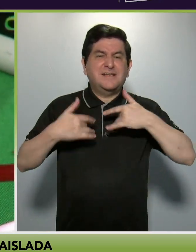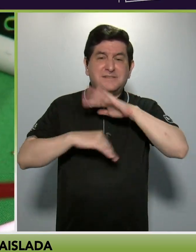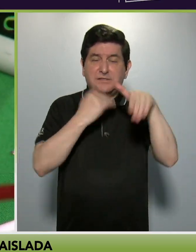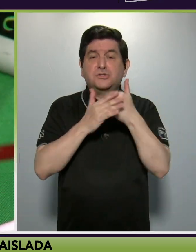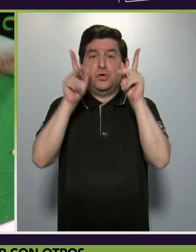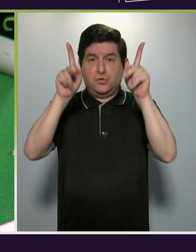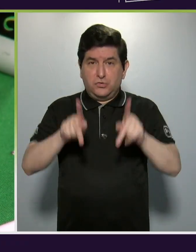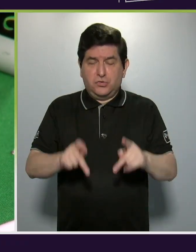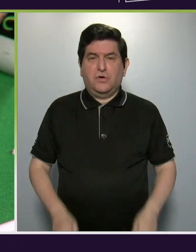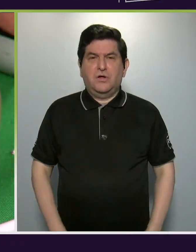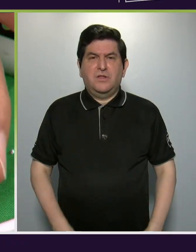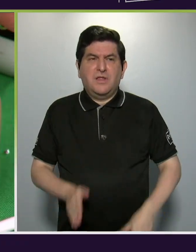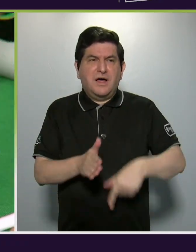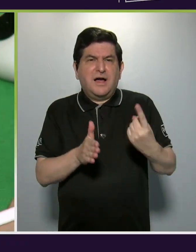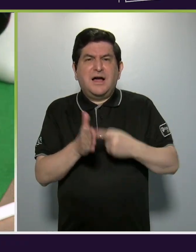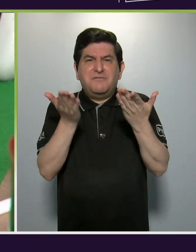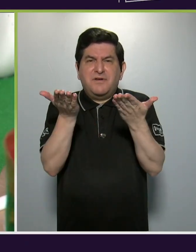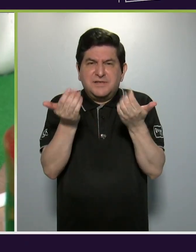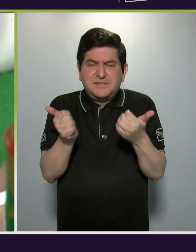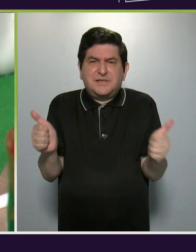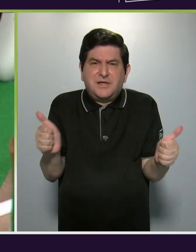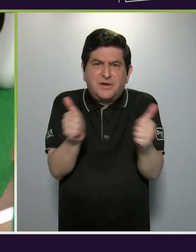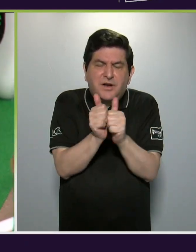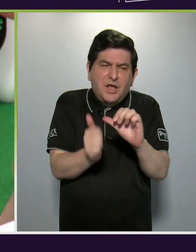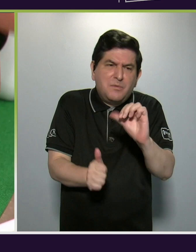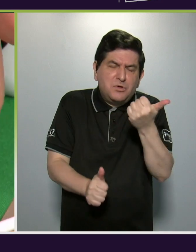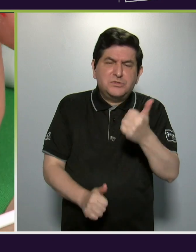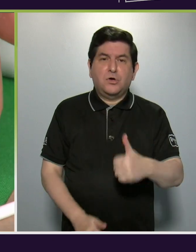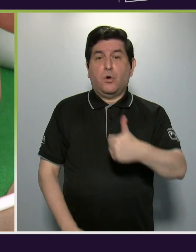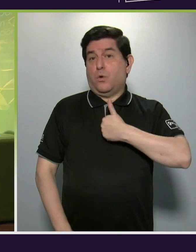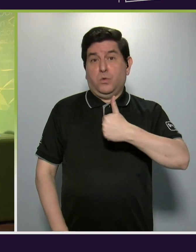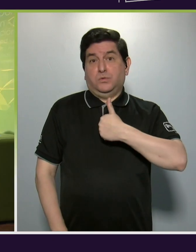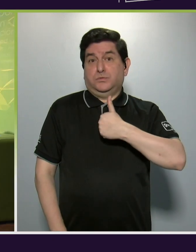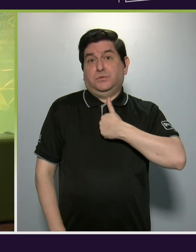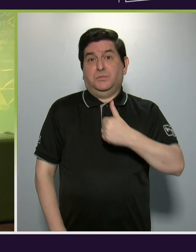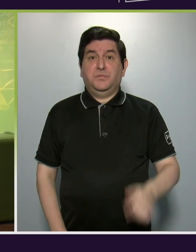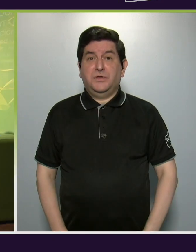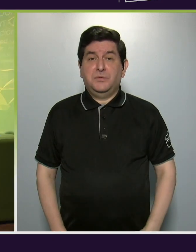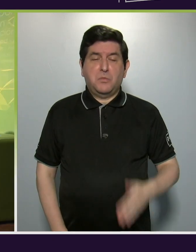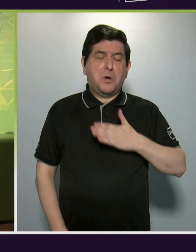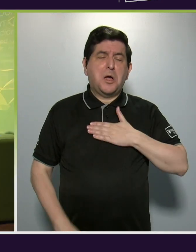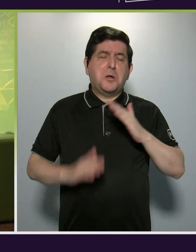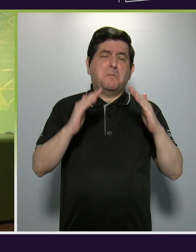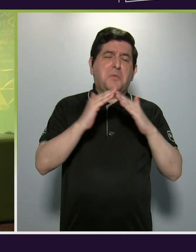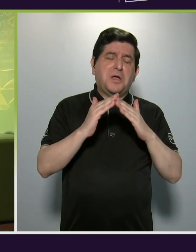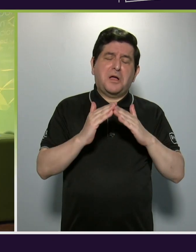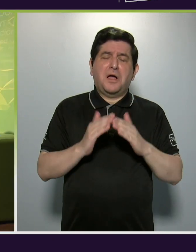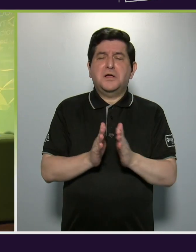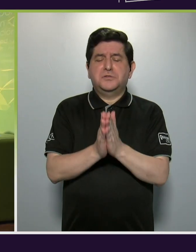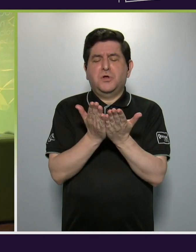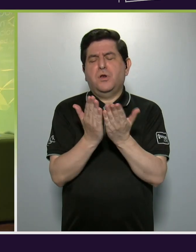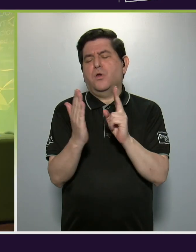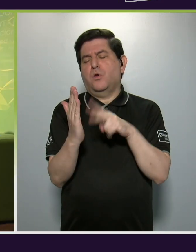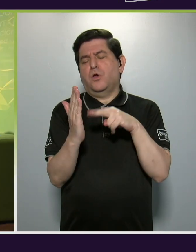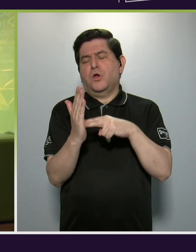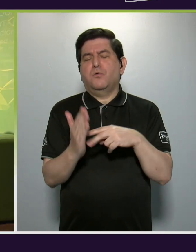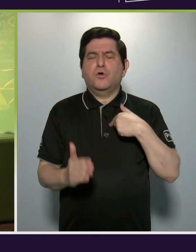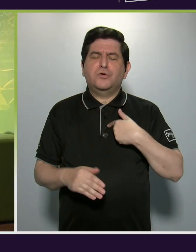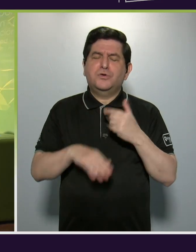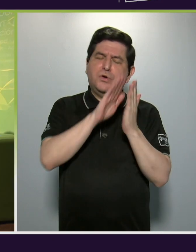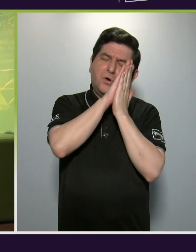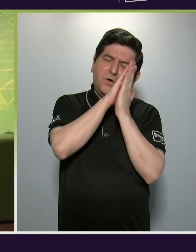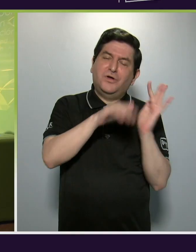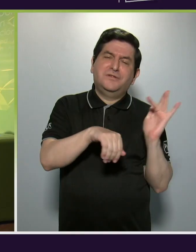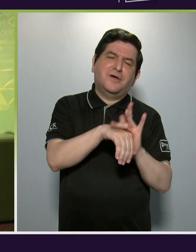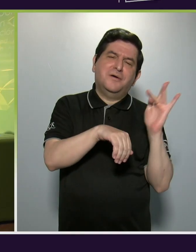seres humanos de cuando a veces queremos estar con nosotros y nosotras mismas, estar en mi casa, leerme un buen libro, irme a dormir